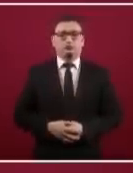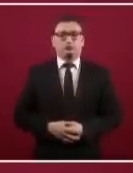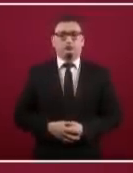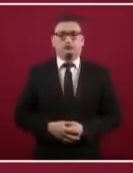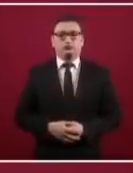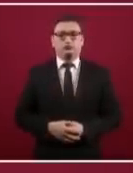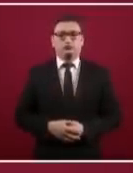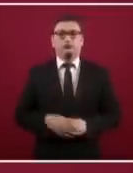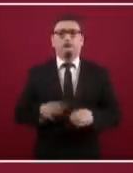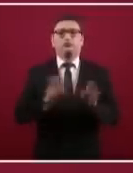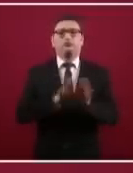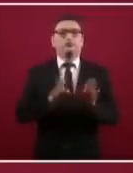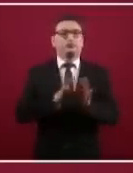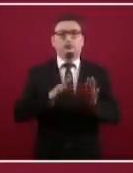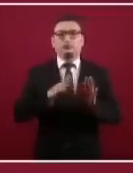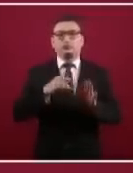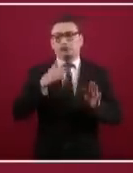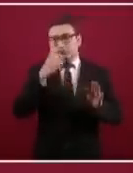con obras de arte.